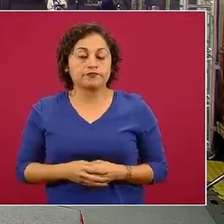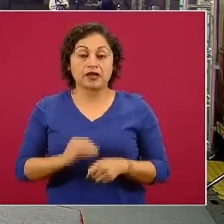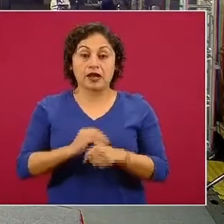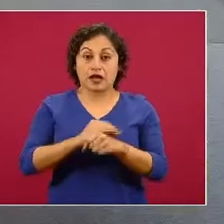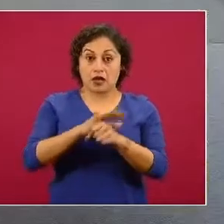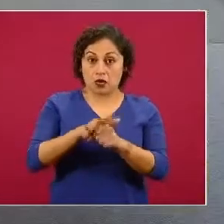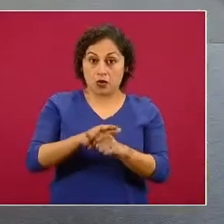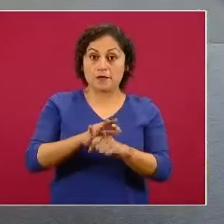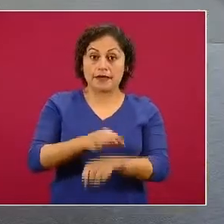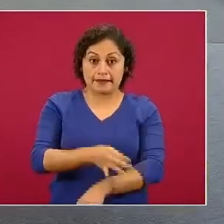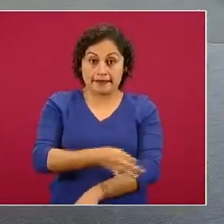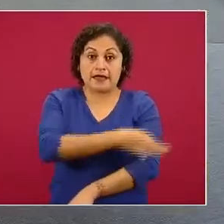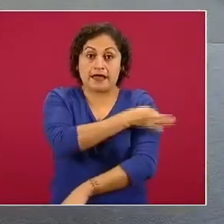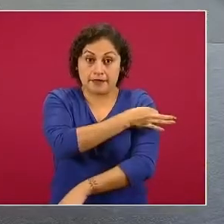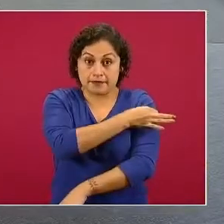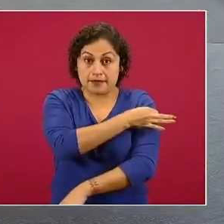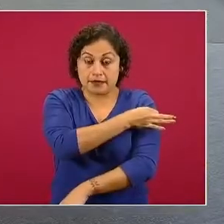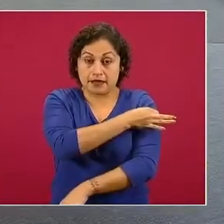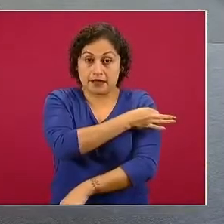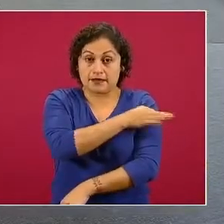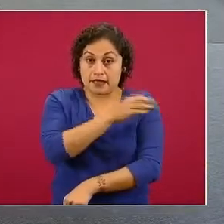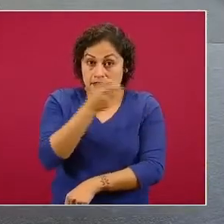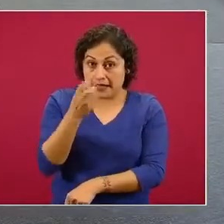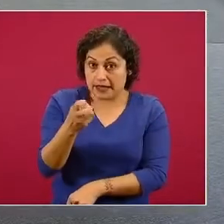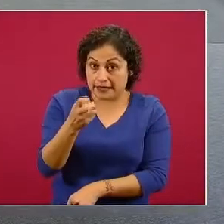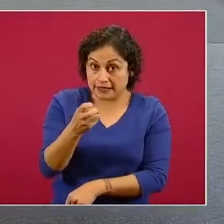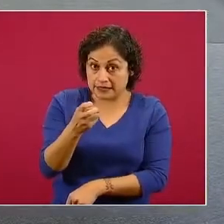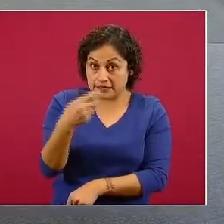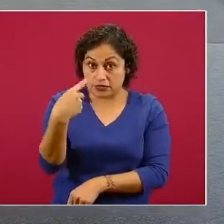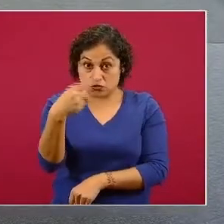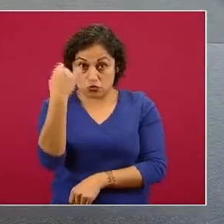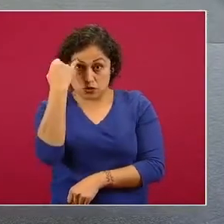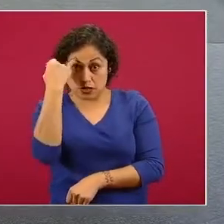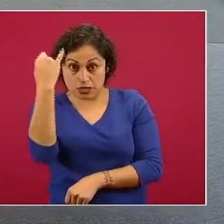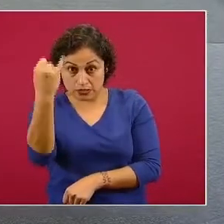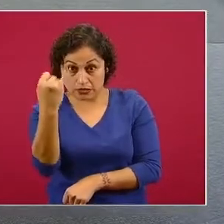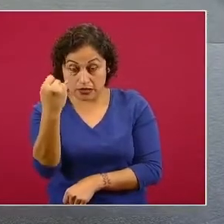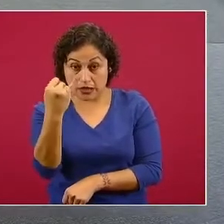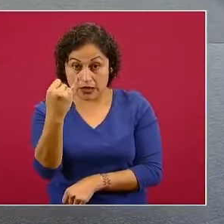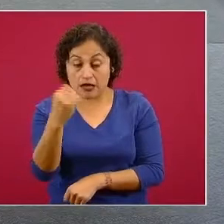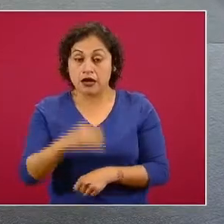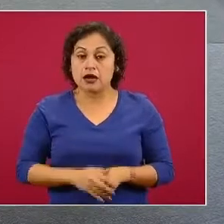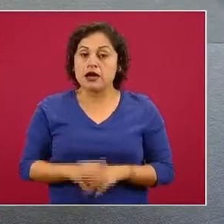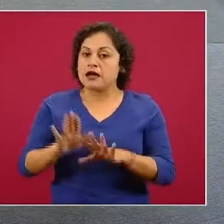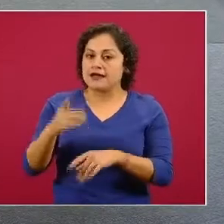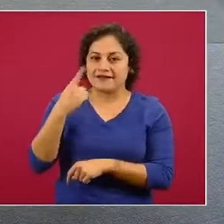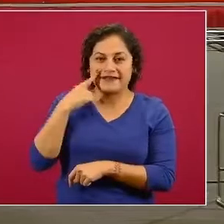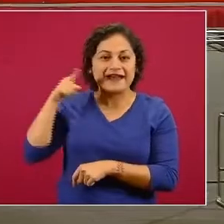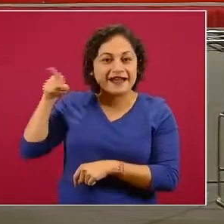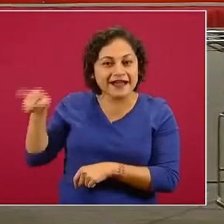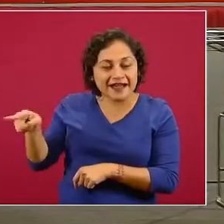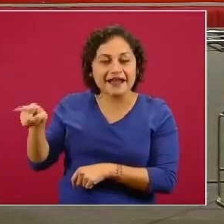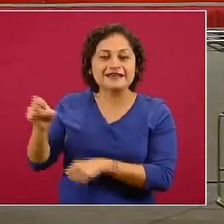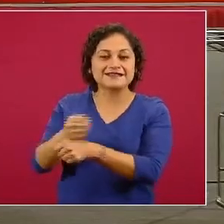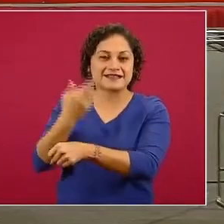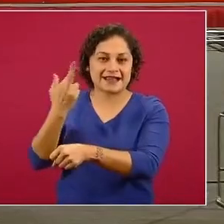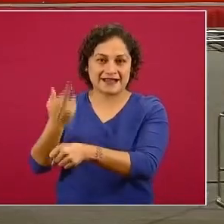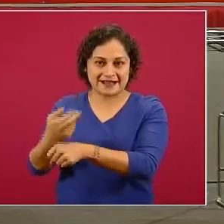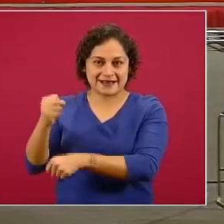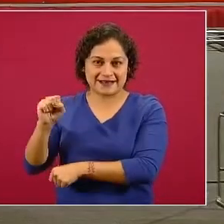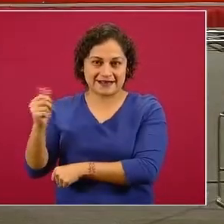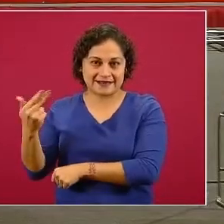aplicadas, ¿sí es parte de los proyectos que tienen? No, lo que se refirió el maestro Herrera es algunos de